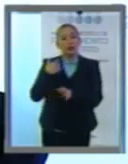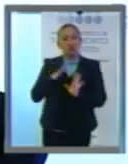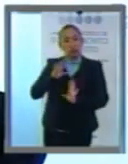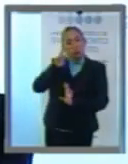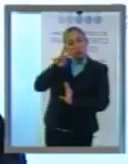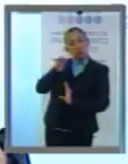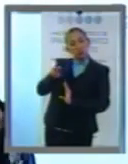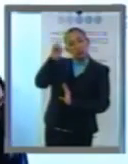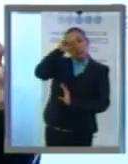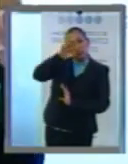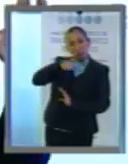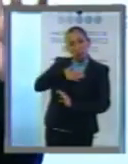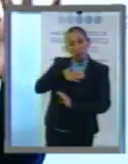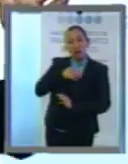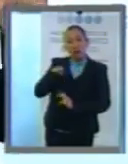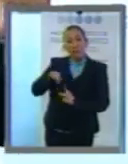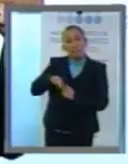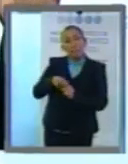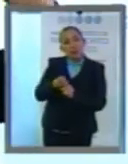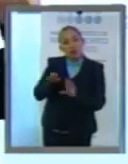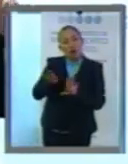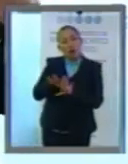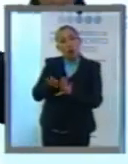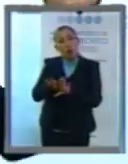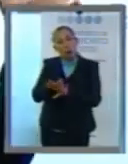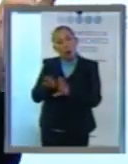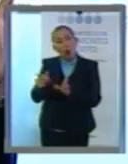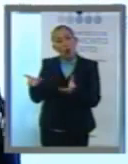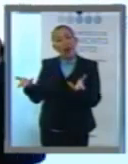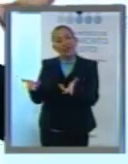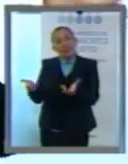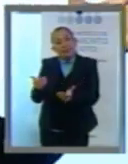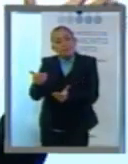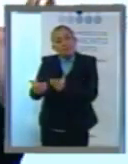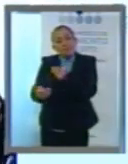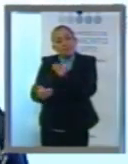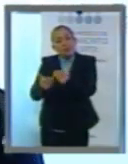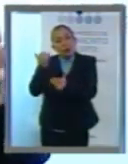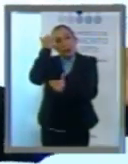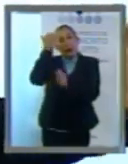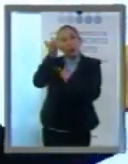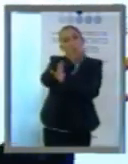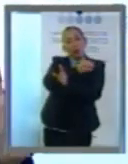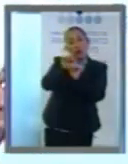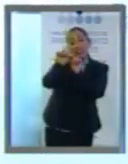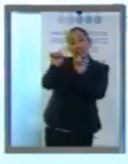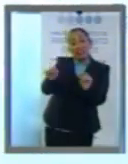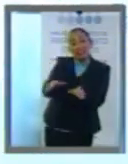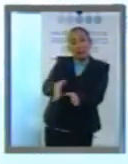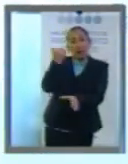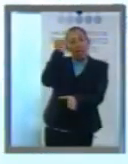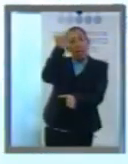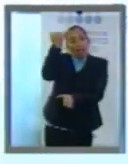vista empiezan solamente a construir esto que alguien se imaginó como un sistema, ¿no?